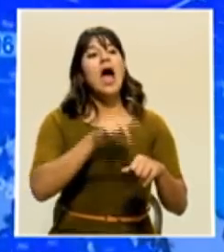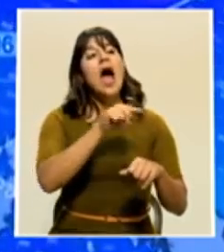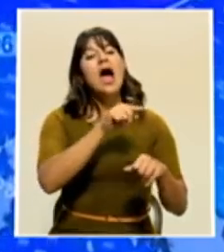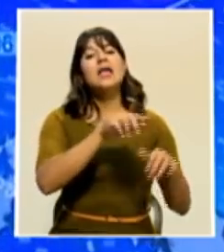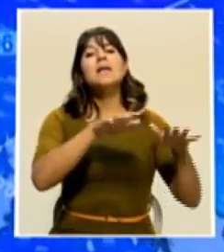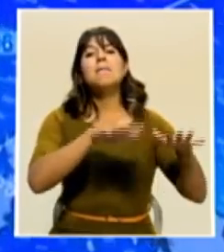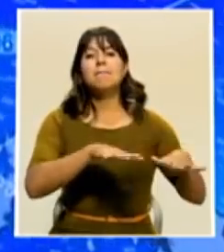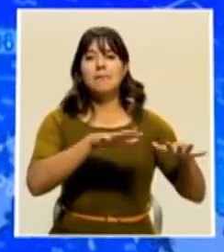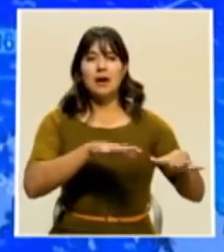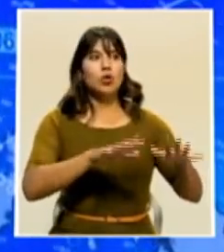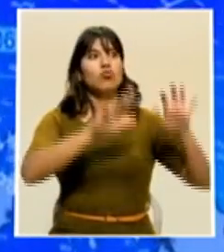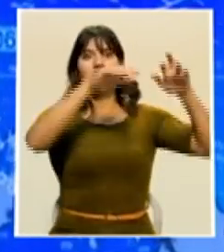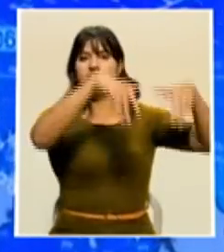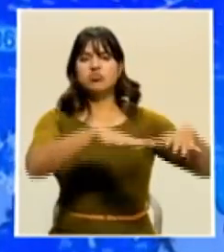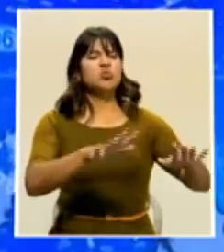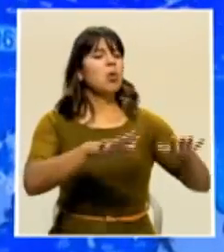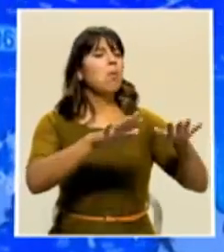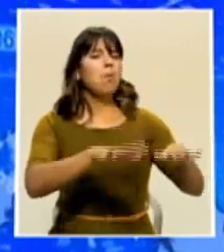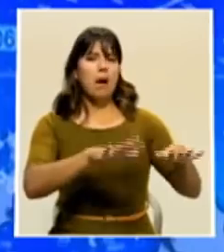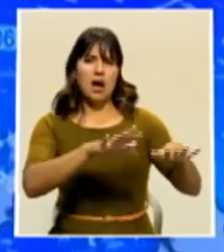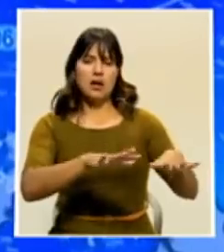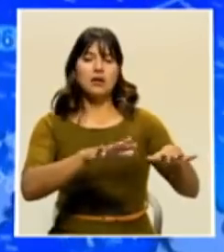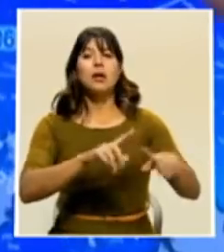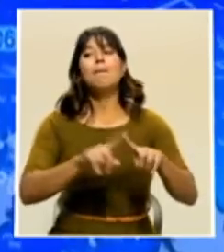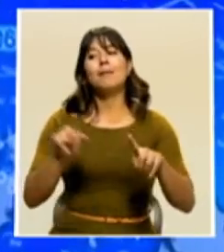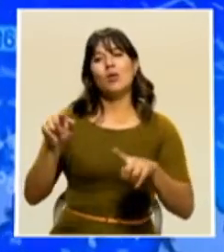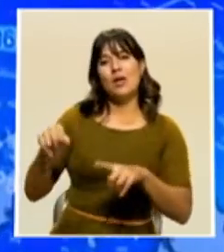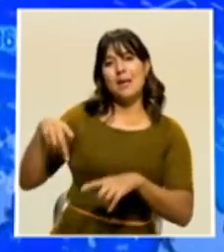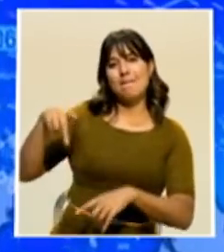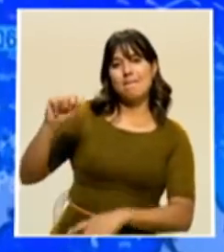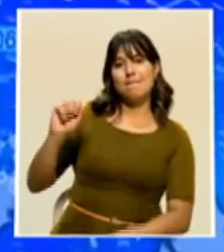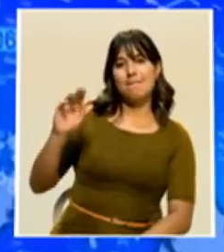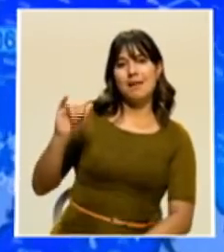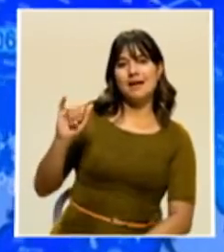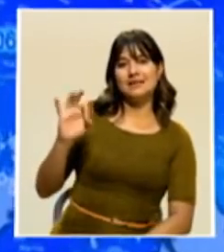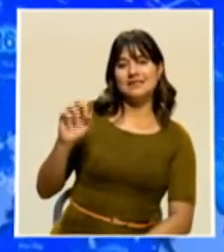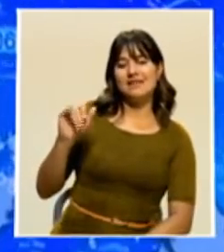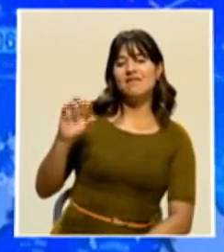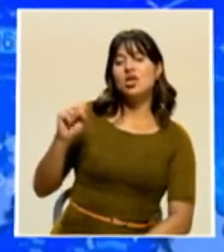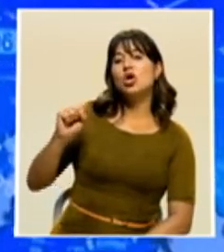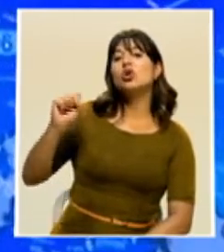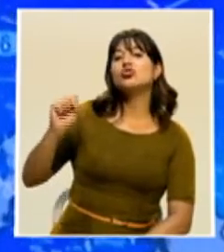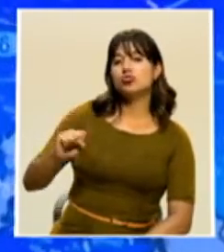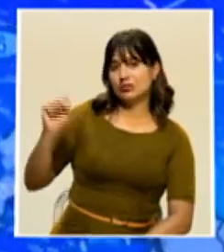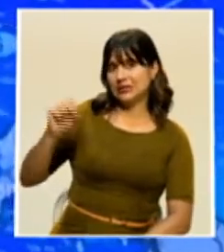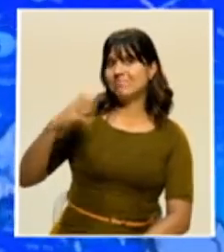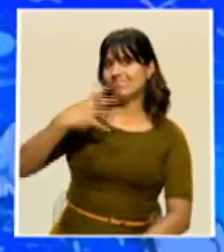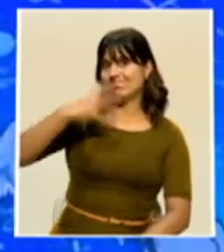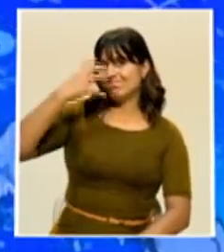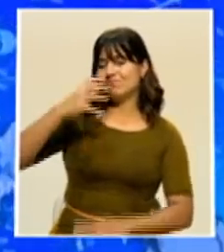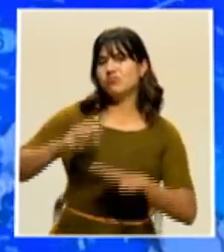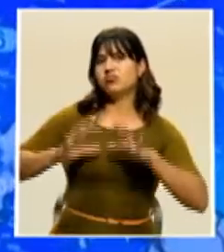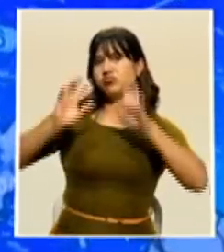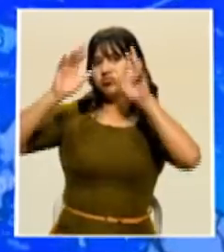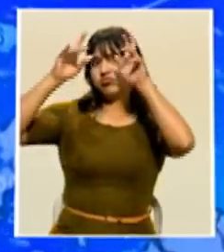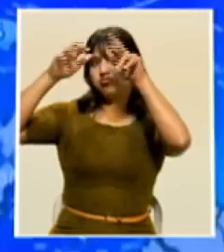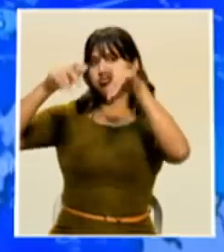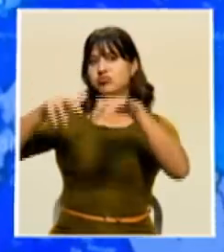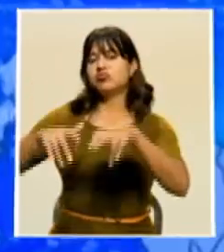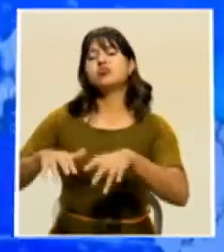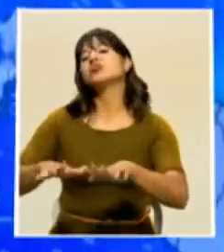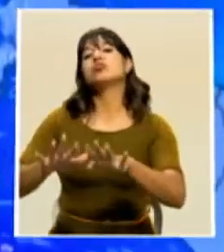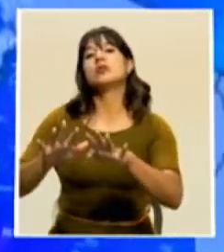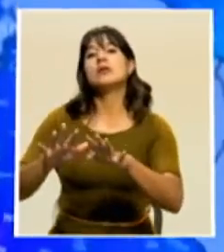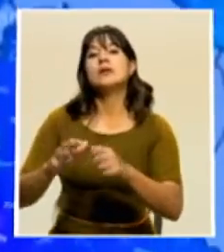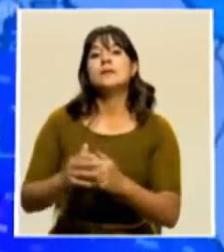bajas en el Caribe. Conforme este sistema siga progresando hacia el noroeste, estas olas o las alturas